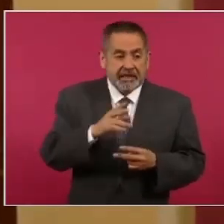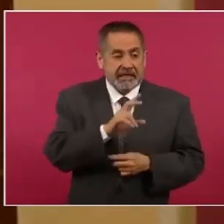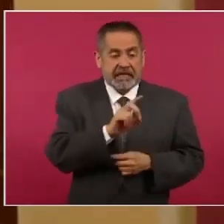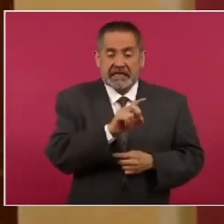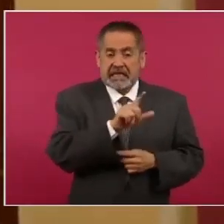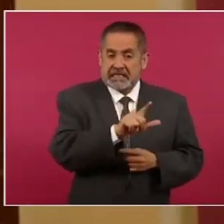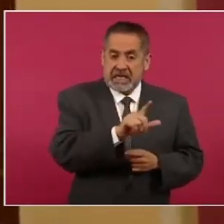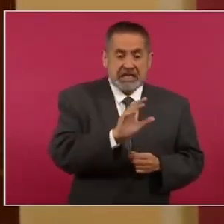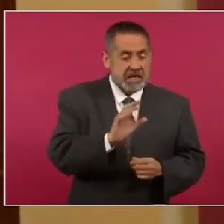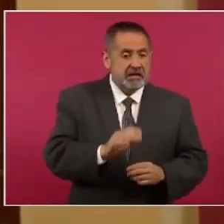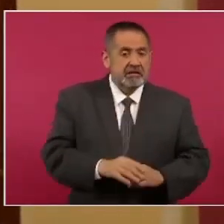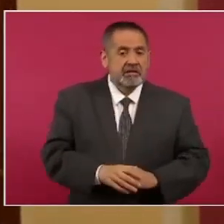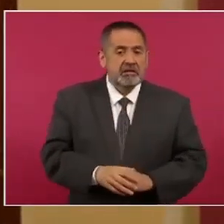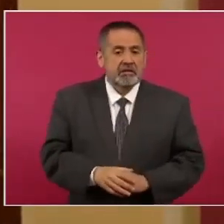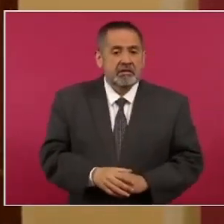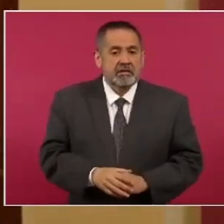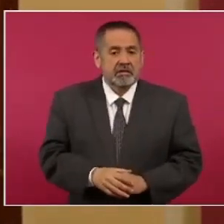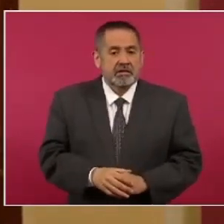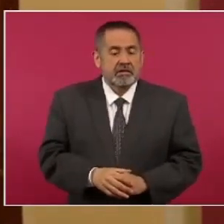37,